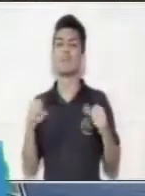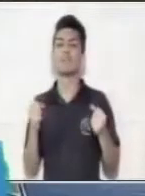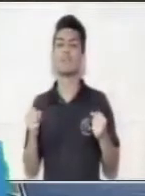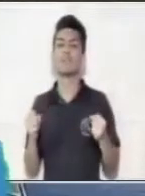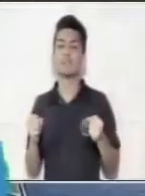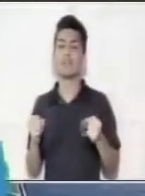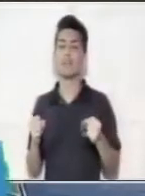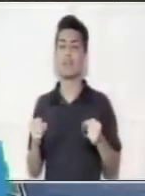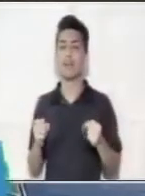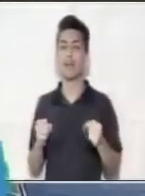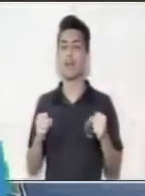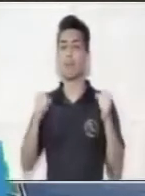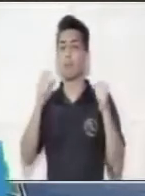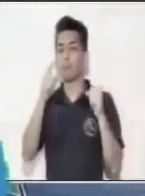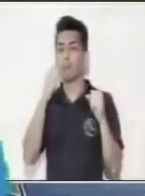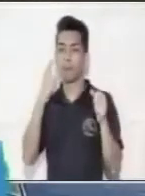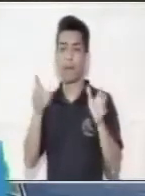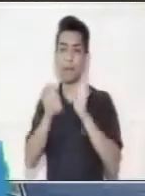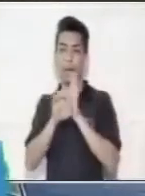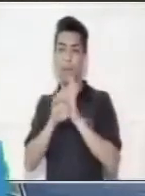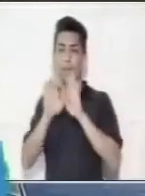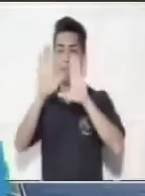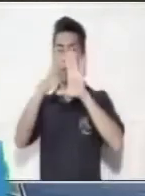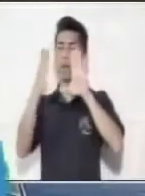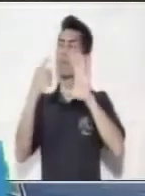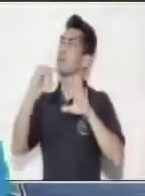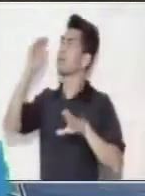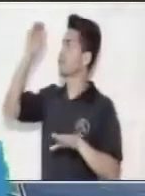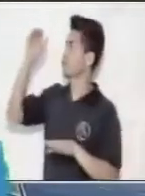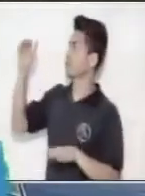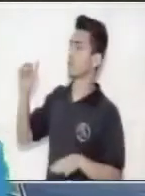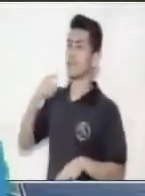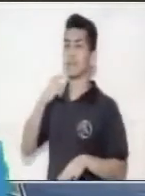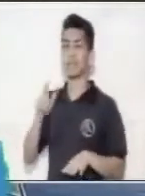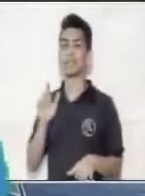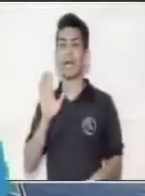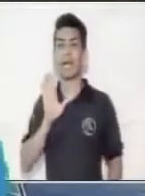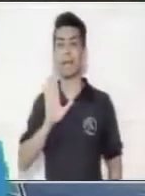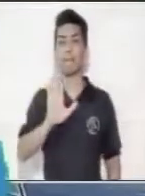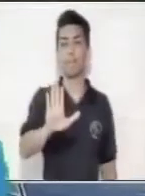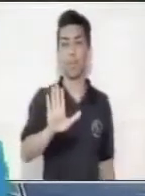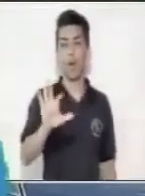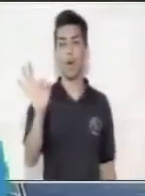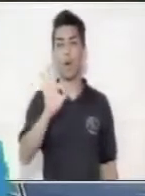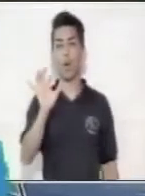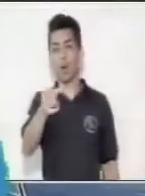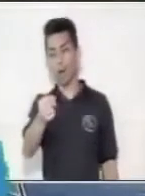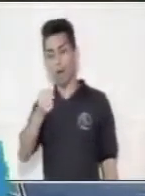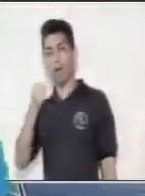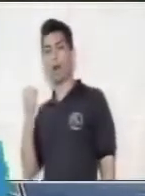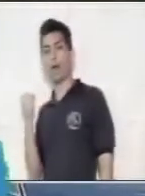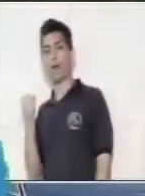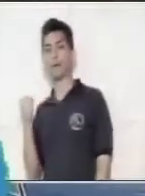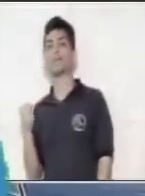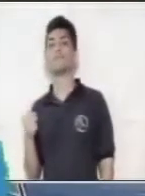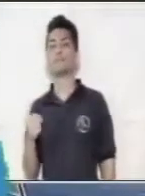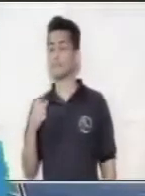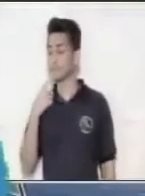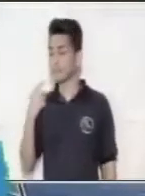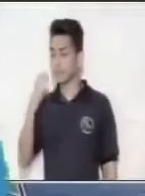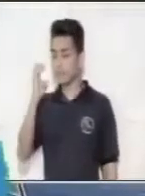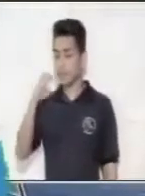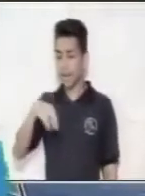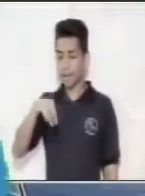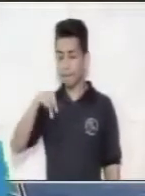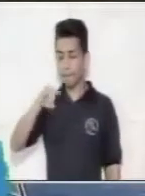cuando en una puerta encontramos las instrucciones empujar o jalar? Si dice empuje,